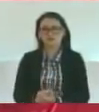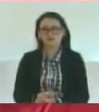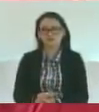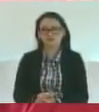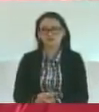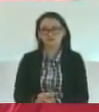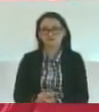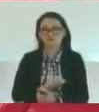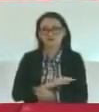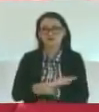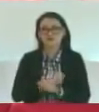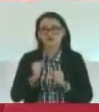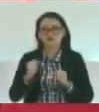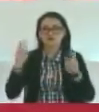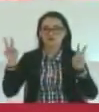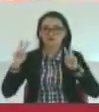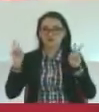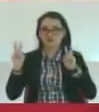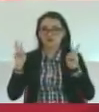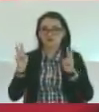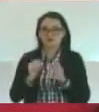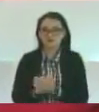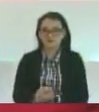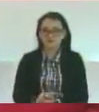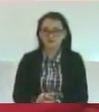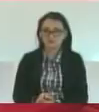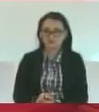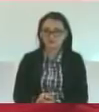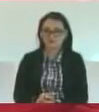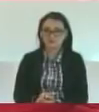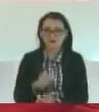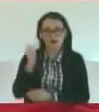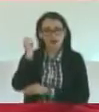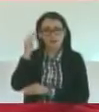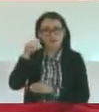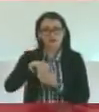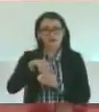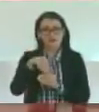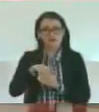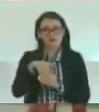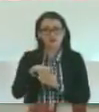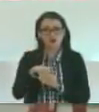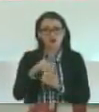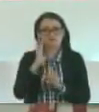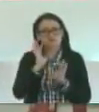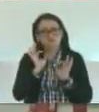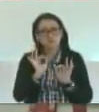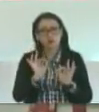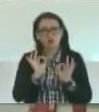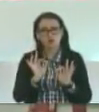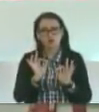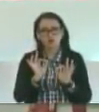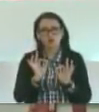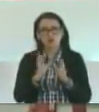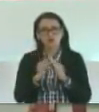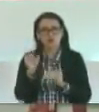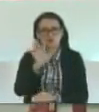ratificar la fuerza de la victoria. Así que estamos en una campaña electoral que se ha dado de manera impecable en todo el